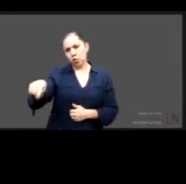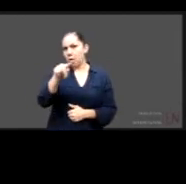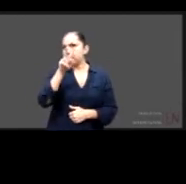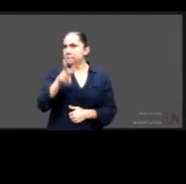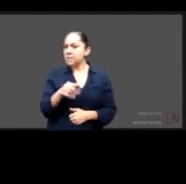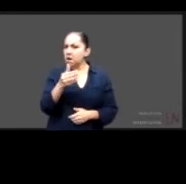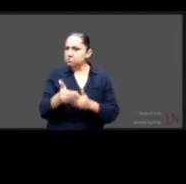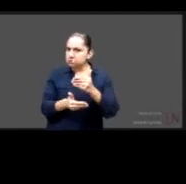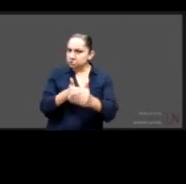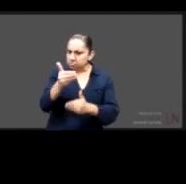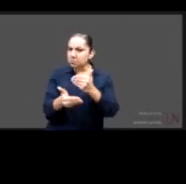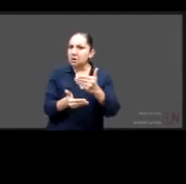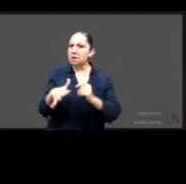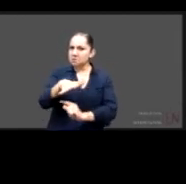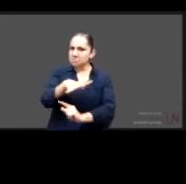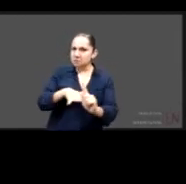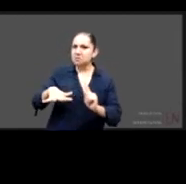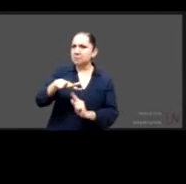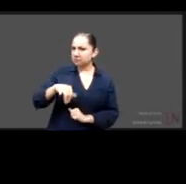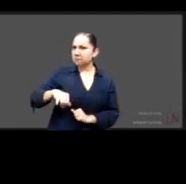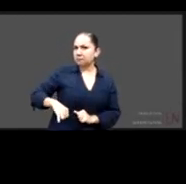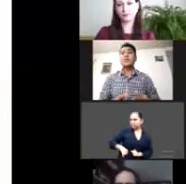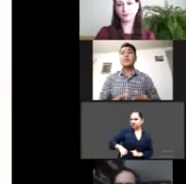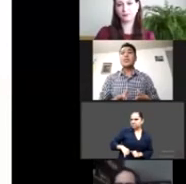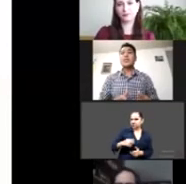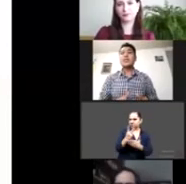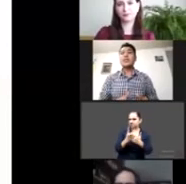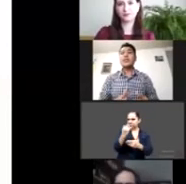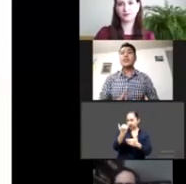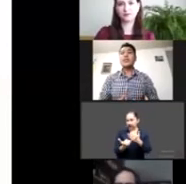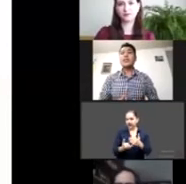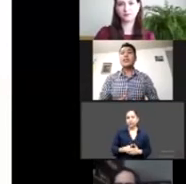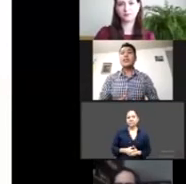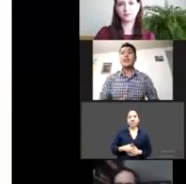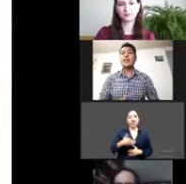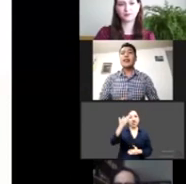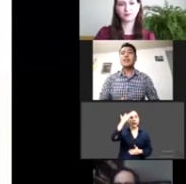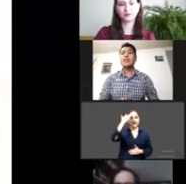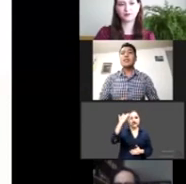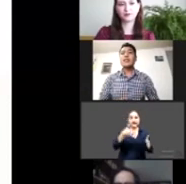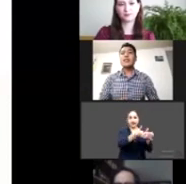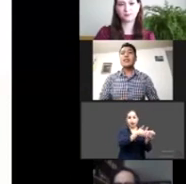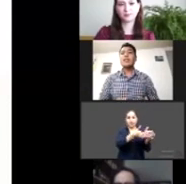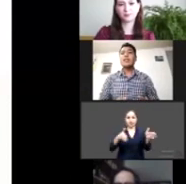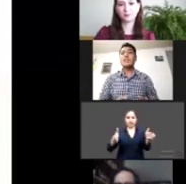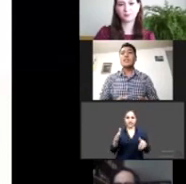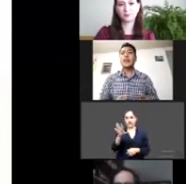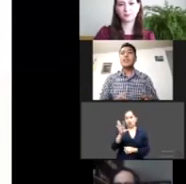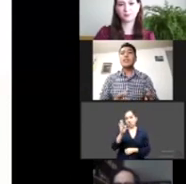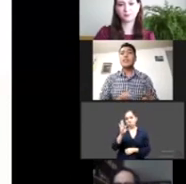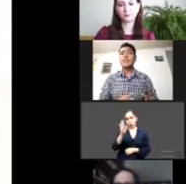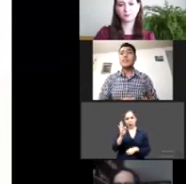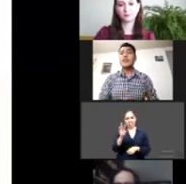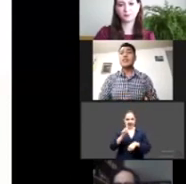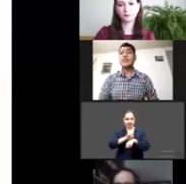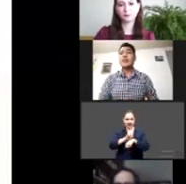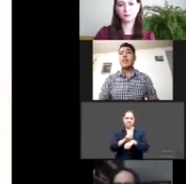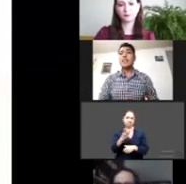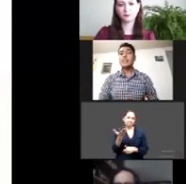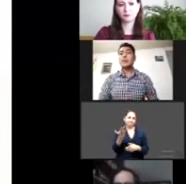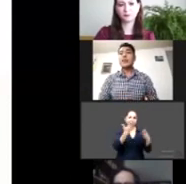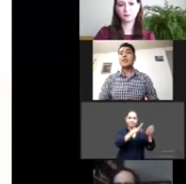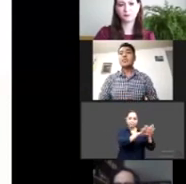Cuando nos encontramos durante esta cuarentena encerrados, nos limitaron los espacios de esparcimiento,